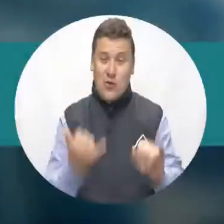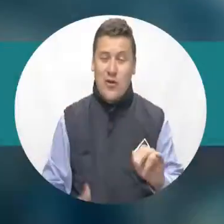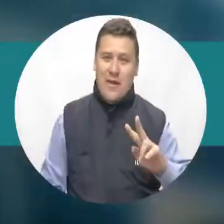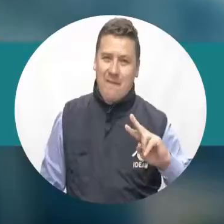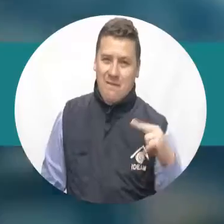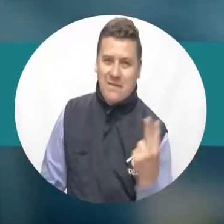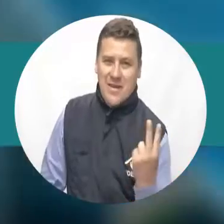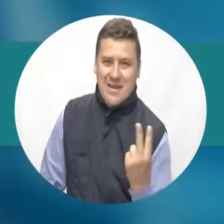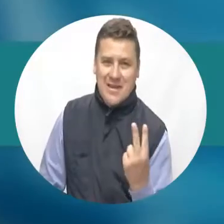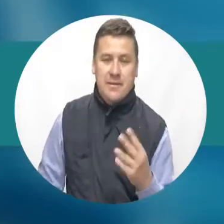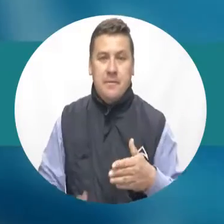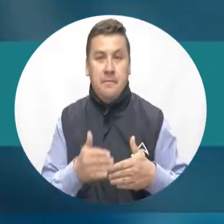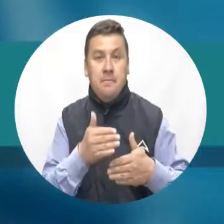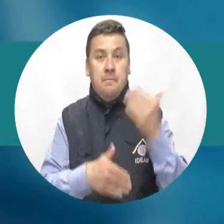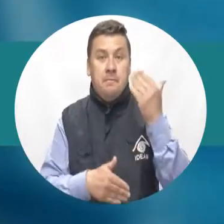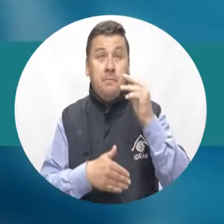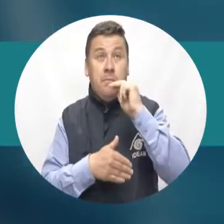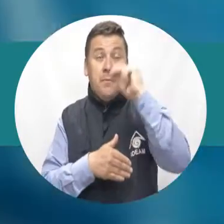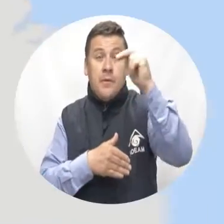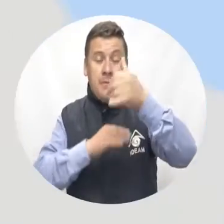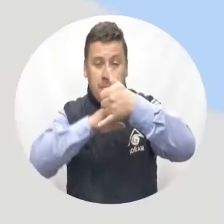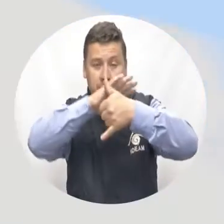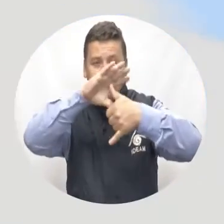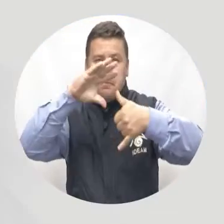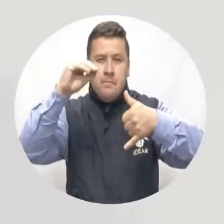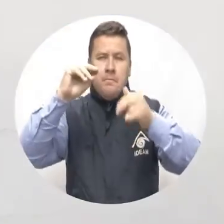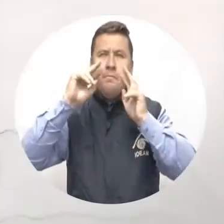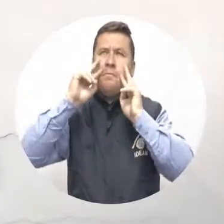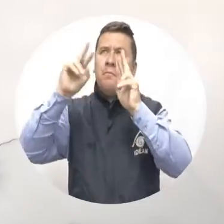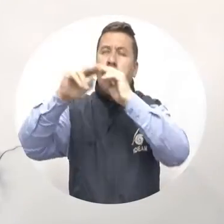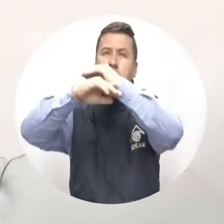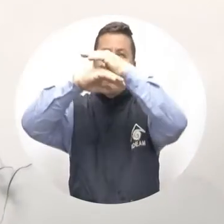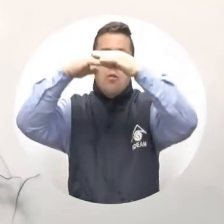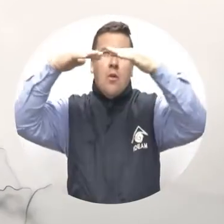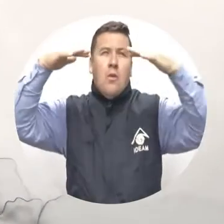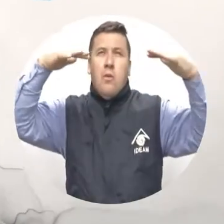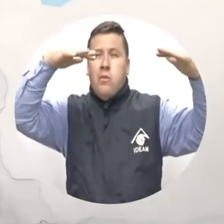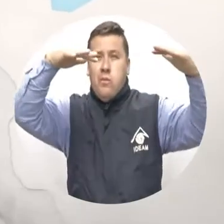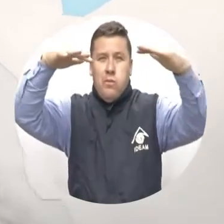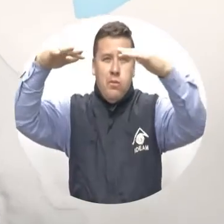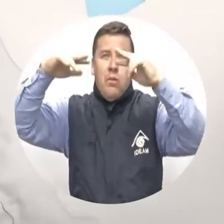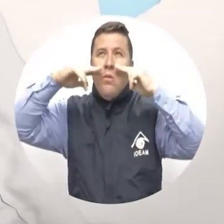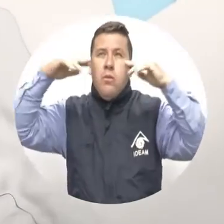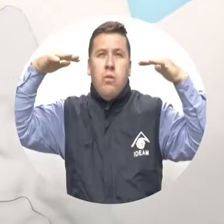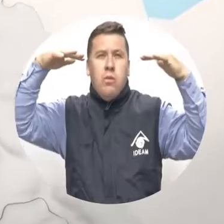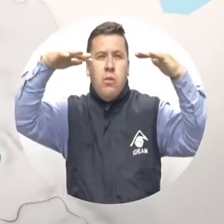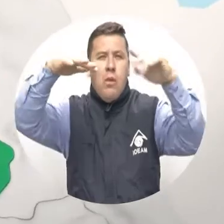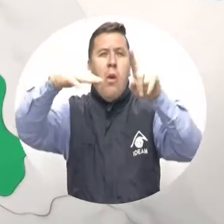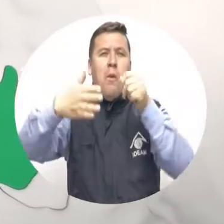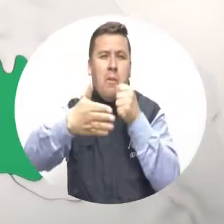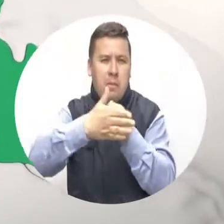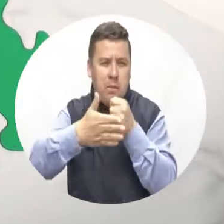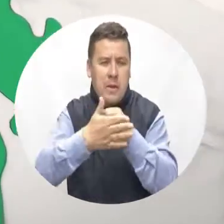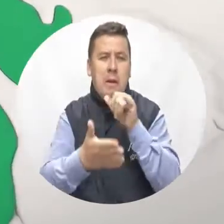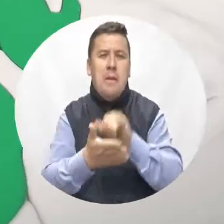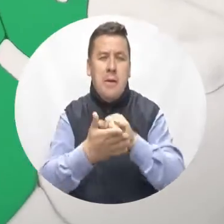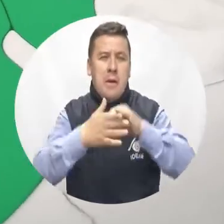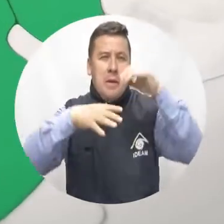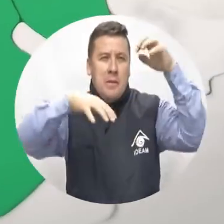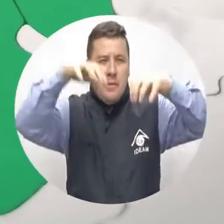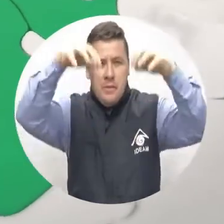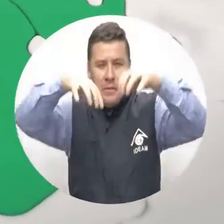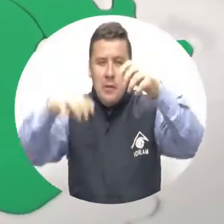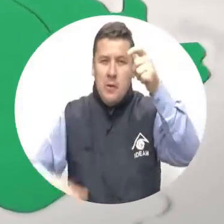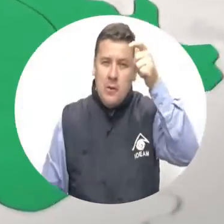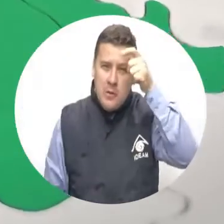Pronóstico para la mañana del viernes. Empecemos al norte, en la región Caribe, que amanece con un cielo parcialmente nublado y donde persistirán